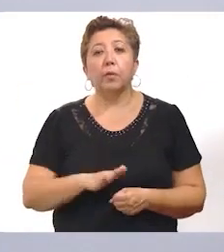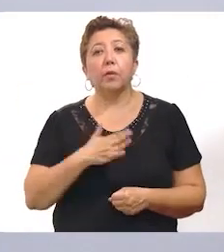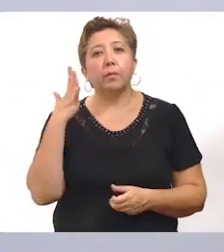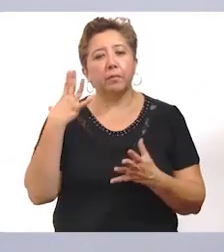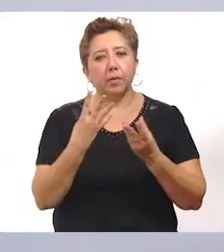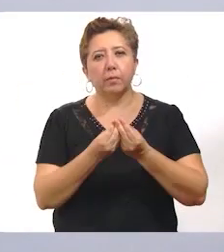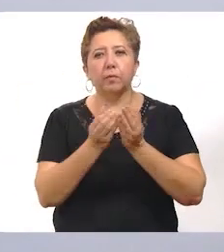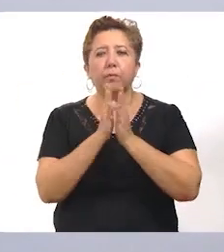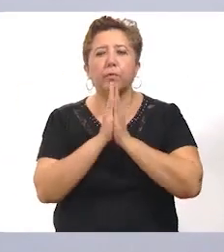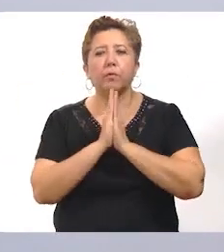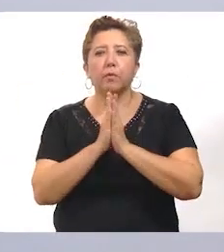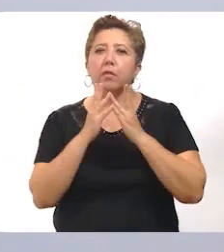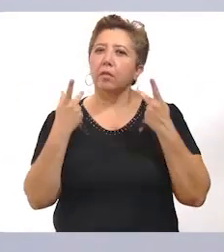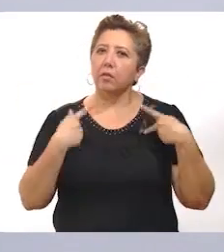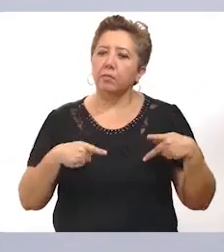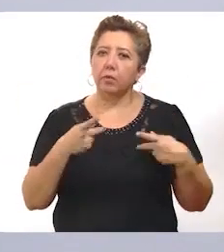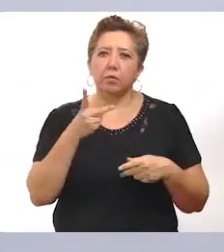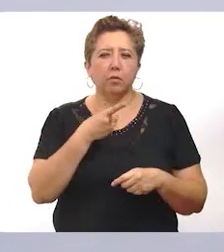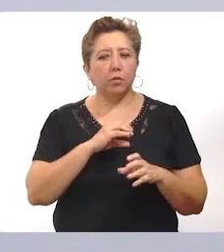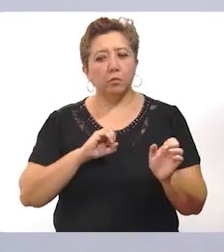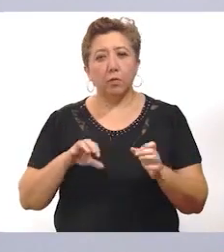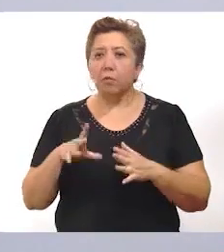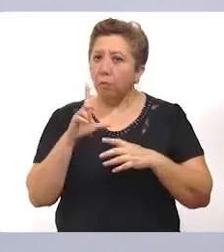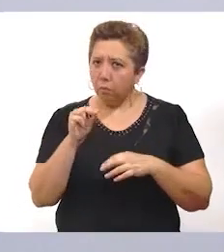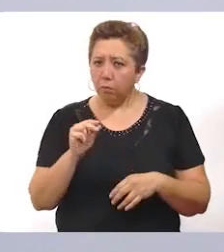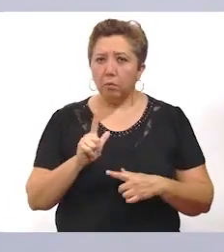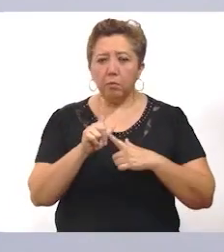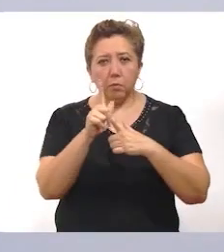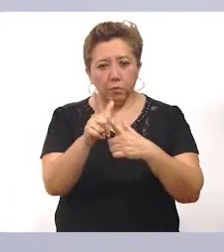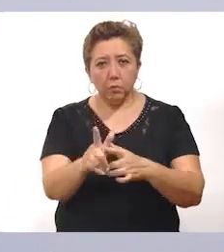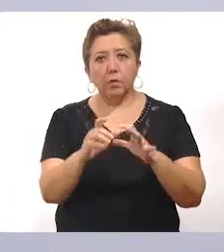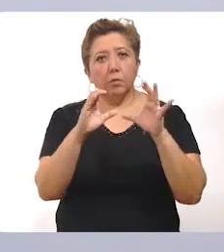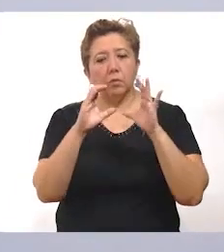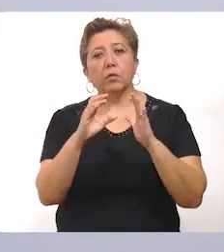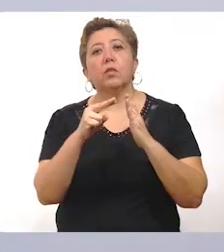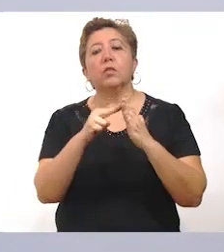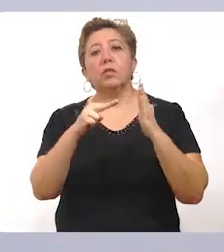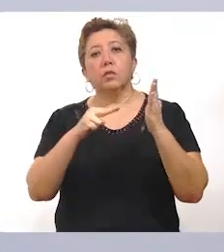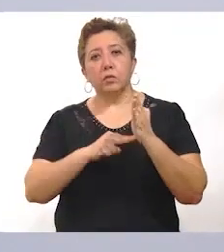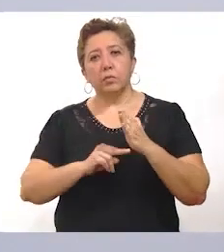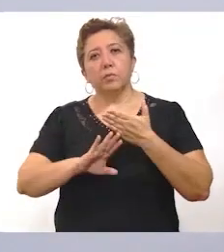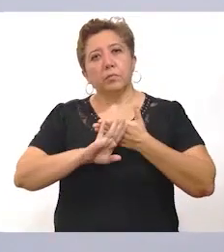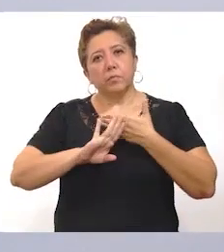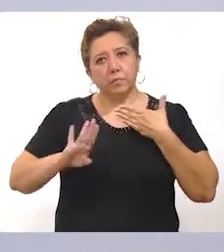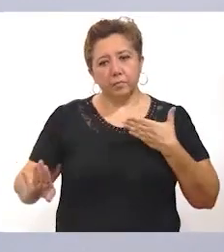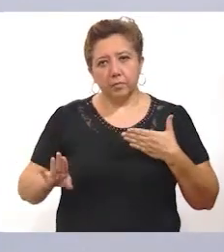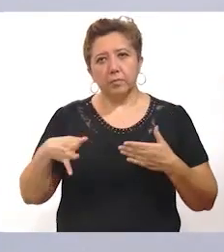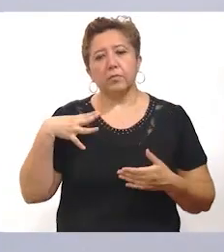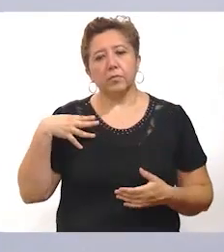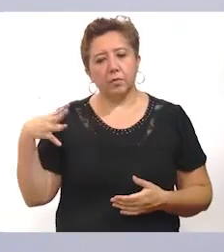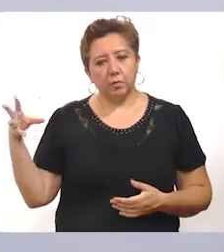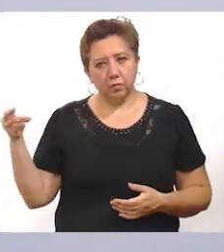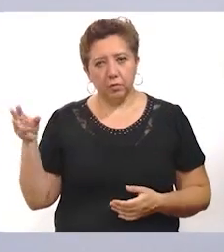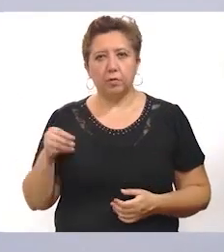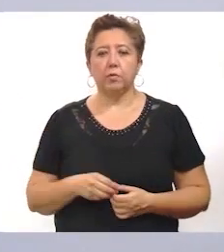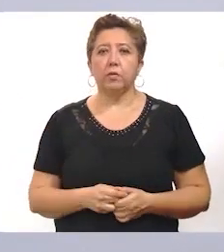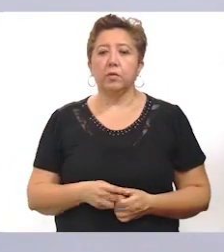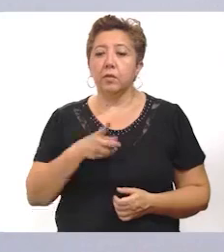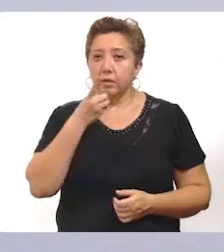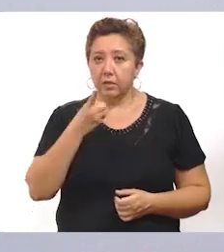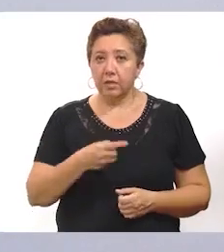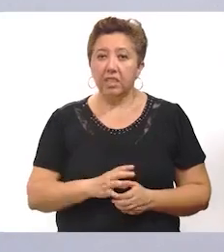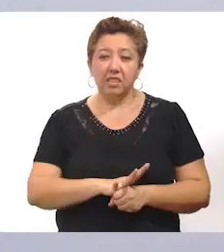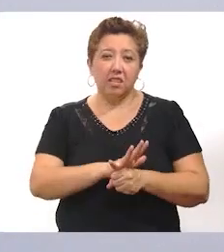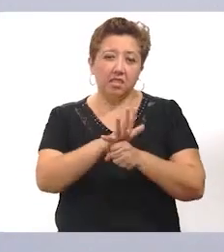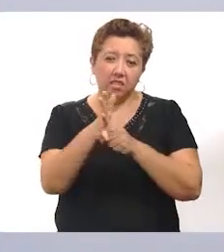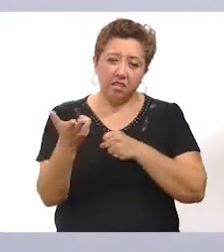lo que pedimos a la población no bajar la guardia y continuar actuando con responsabilidad y siguiendo las medidas sanitarias, para evitar